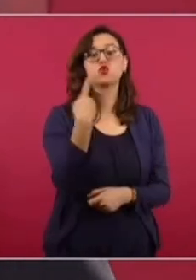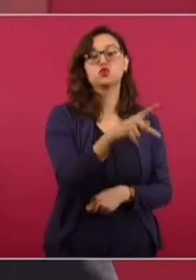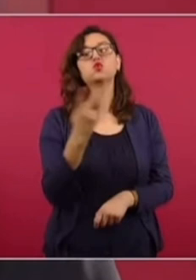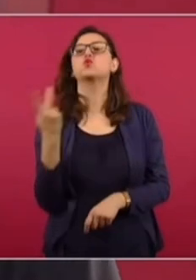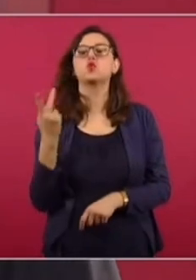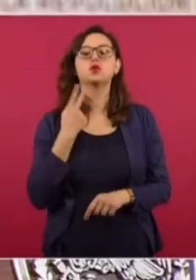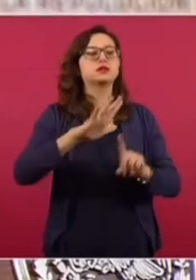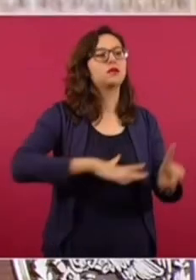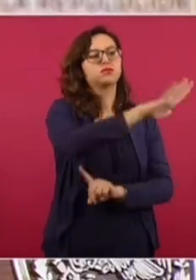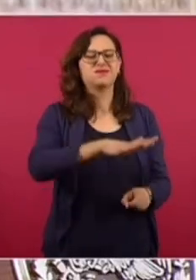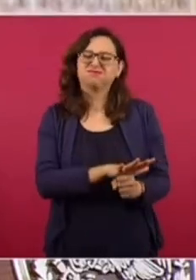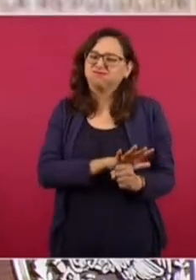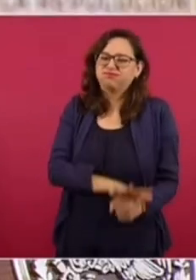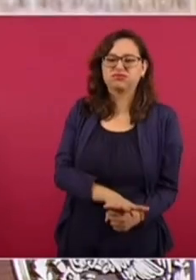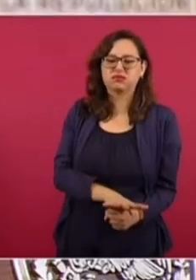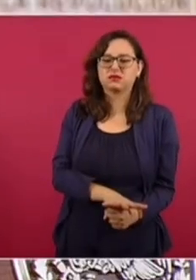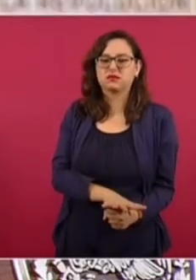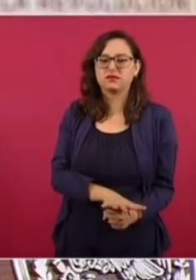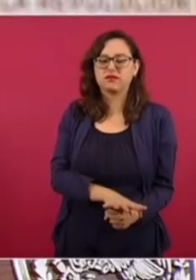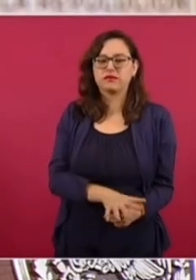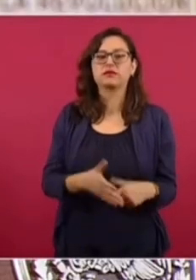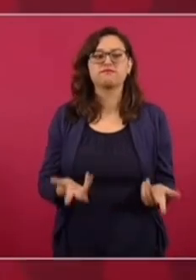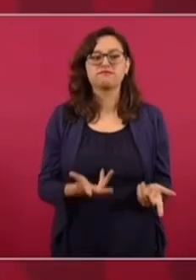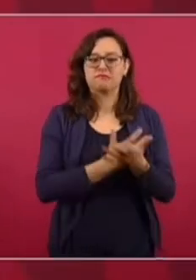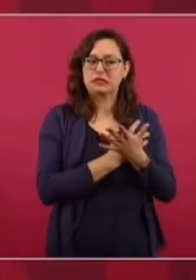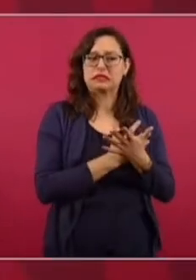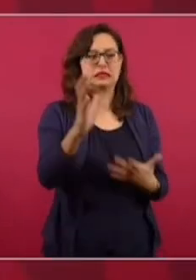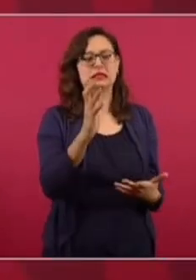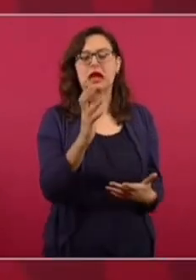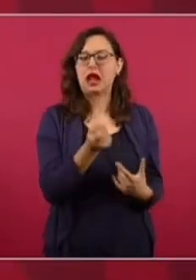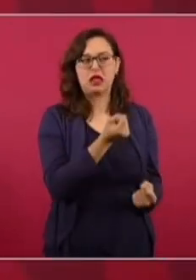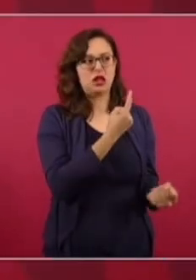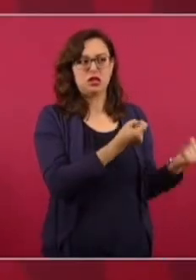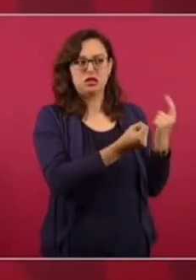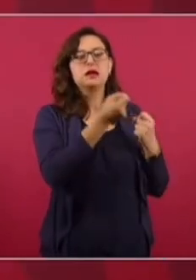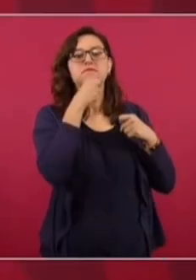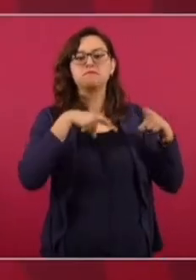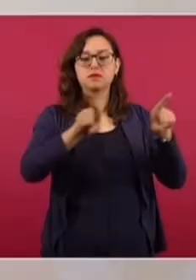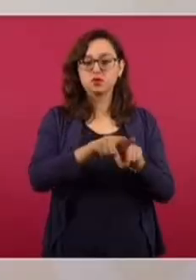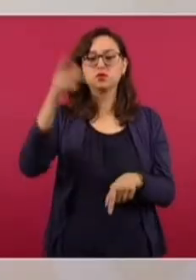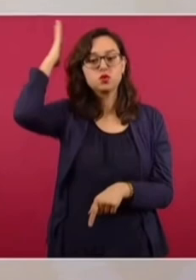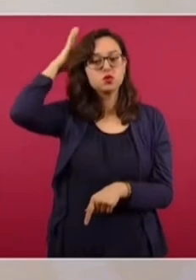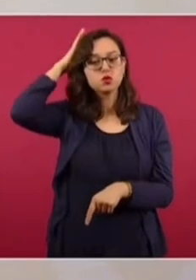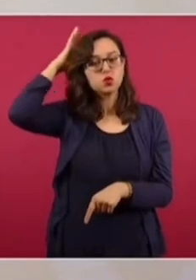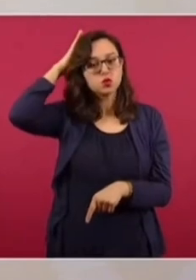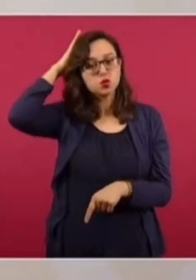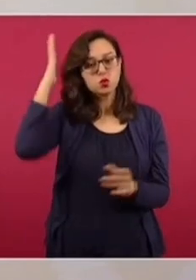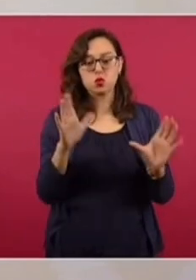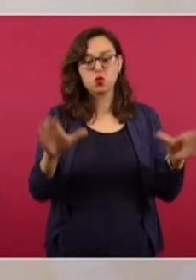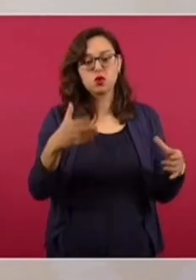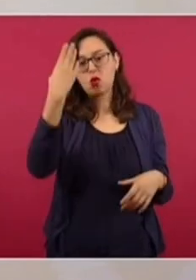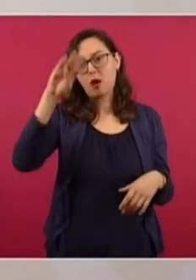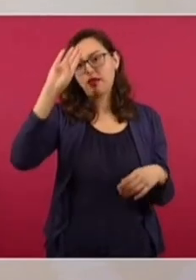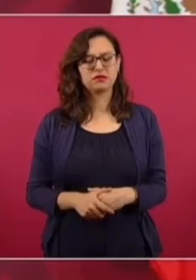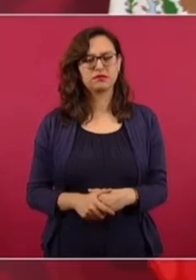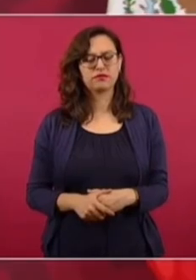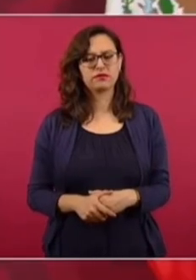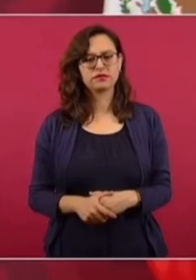extremistas y de los dirigentes. No de todos, de algunos dirigentes de la comunidad cubana.